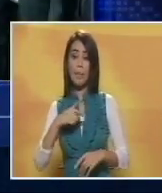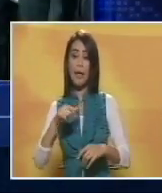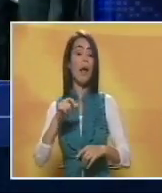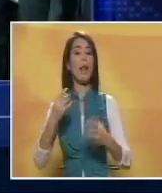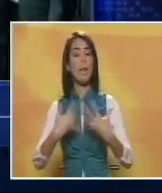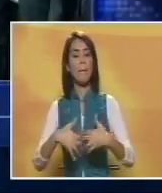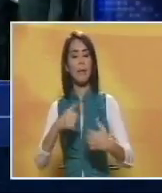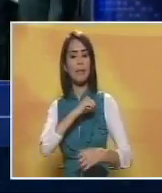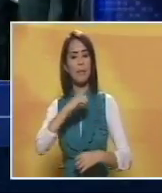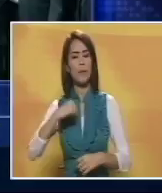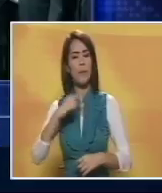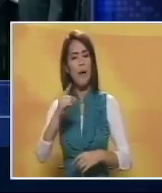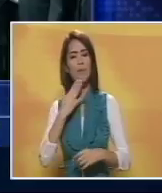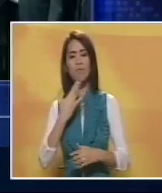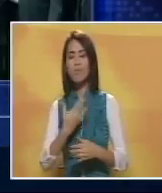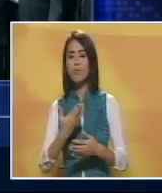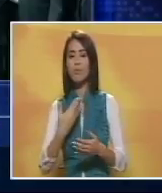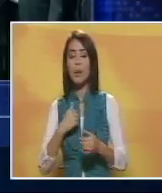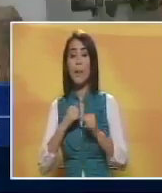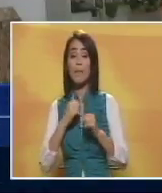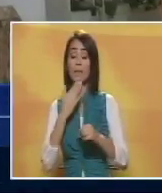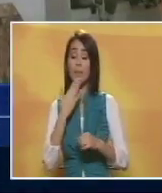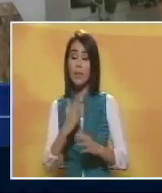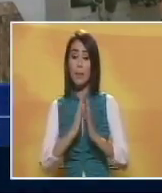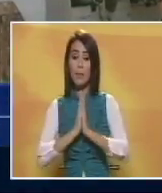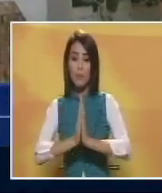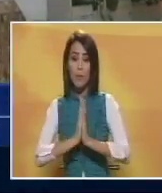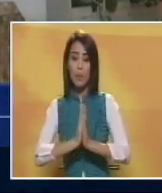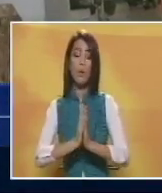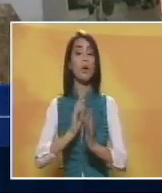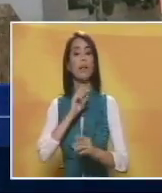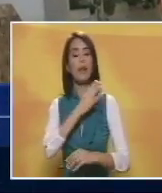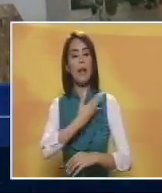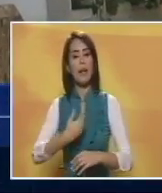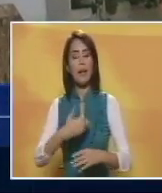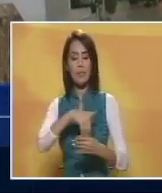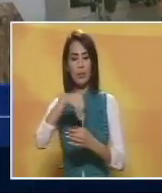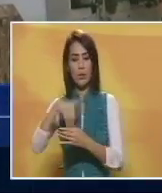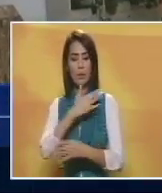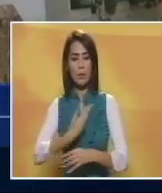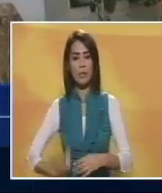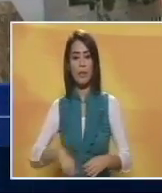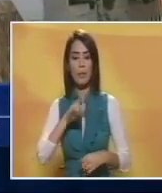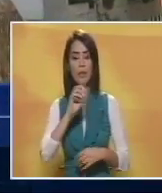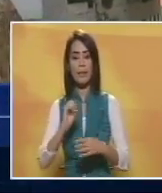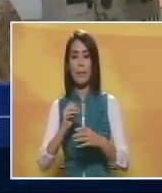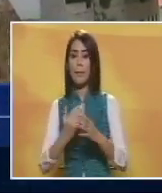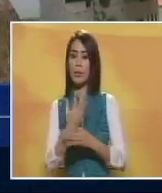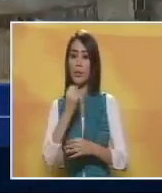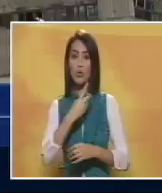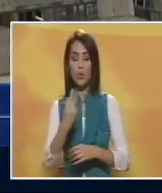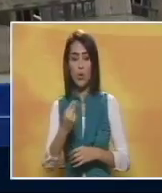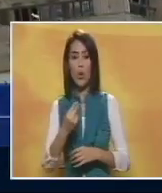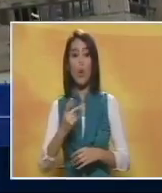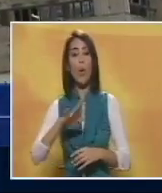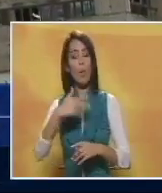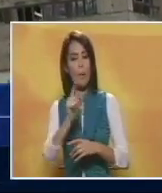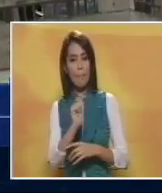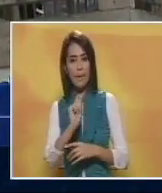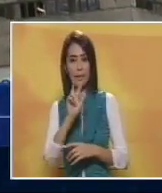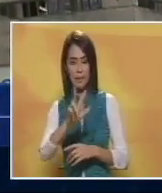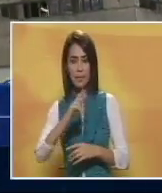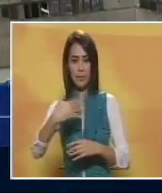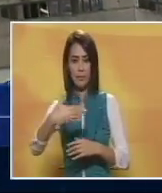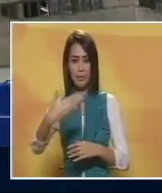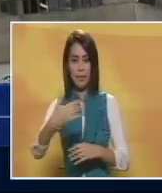privado, por lo que insisten en que las elecciones previstas para el 20 de mayo deberían ser postergadas para el último trimestre del año. Asimismo,